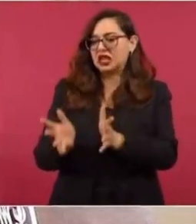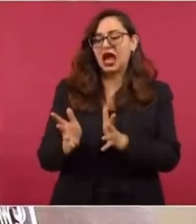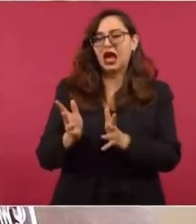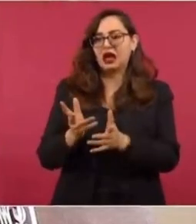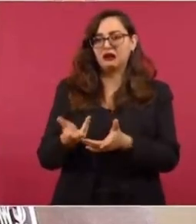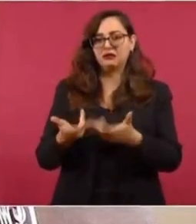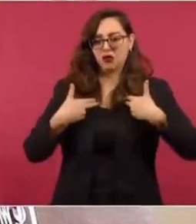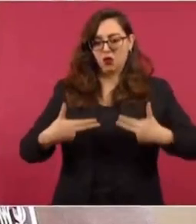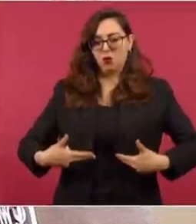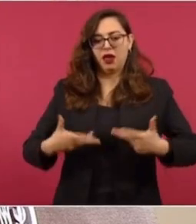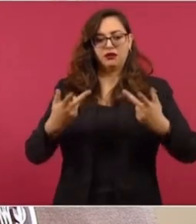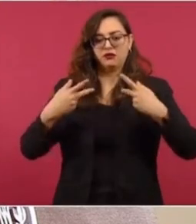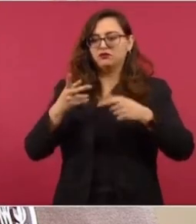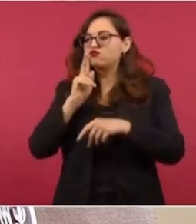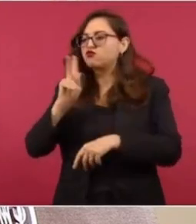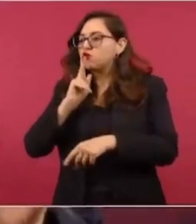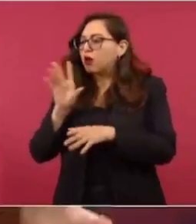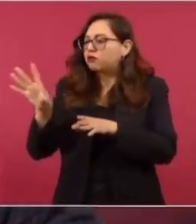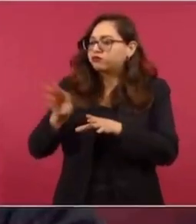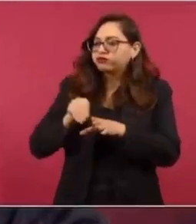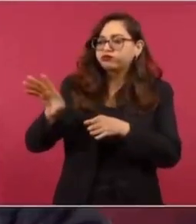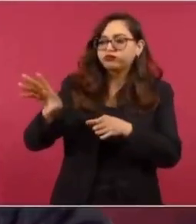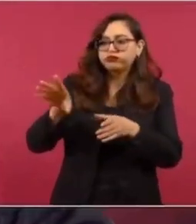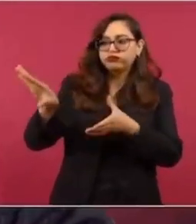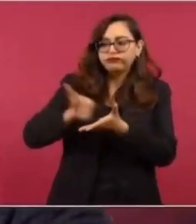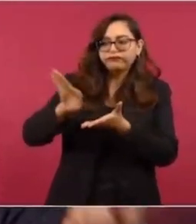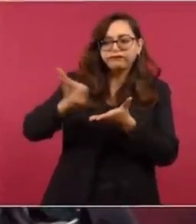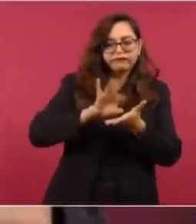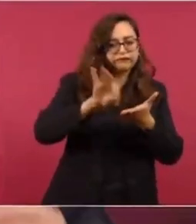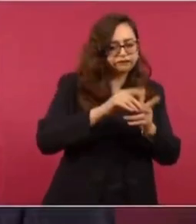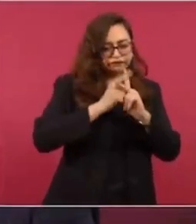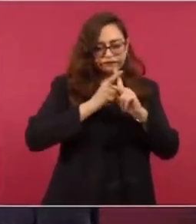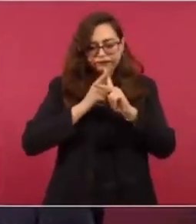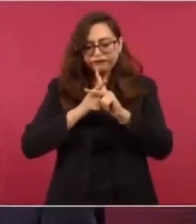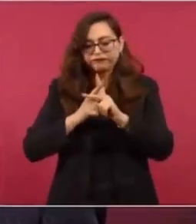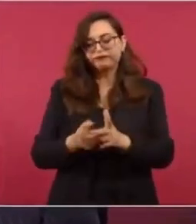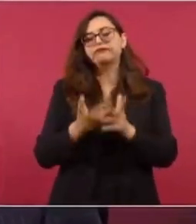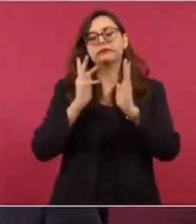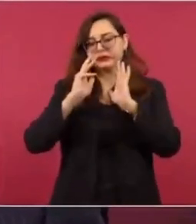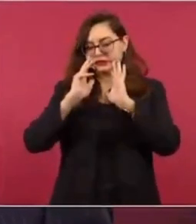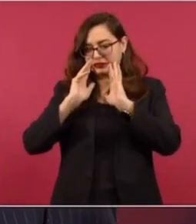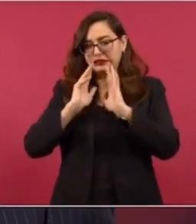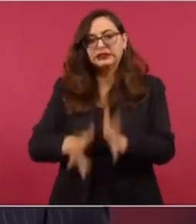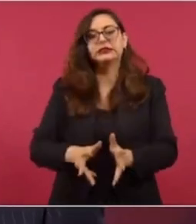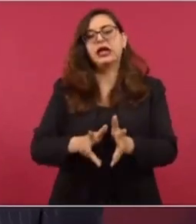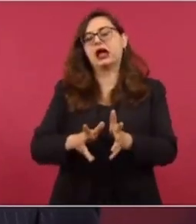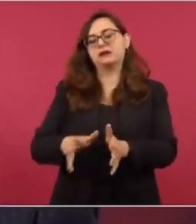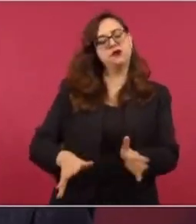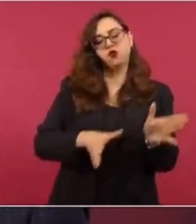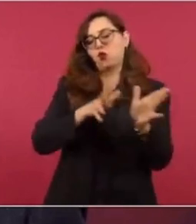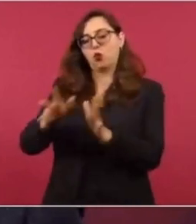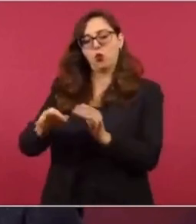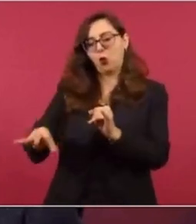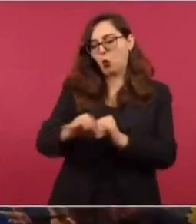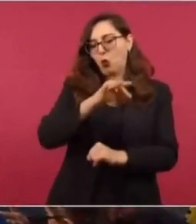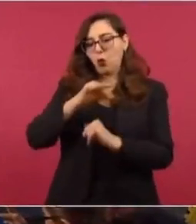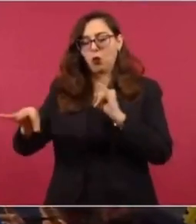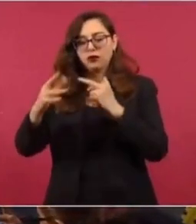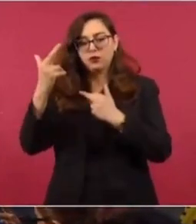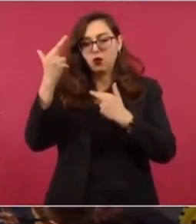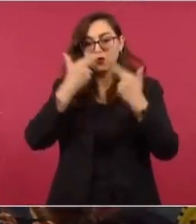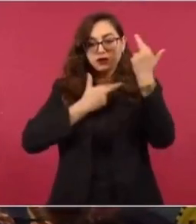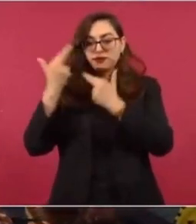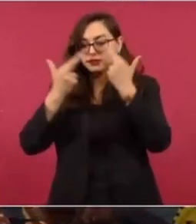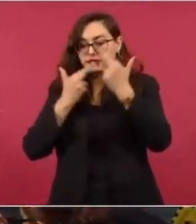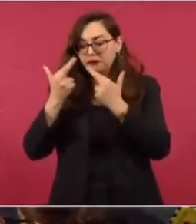de personas, el número de personas que conforman el tamaño del estudio, y que se pase a la fase analítica con base en esos resultados, que